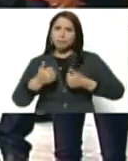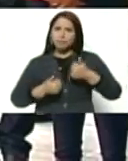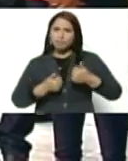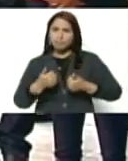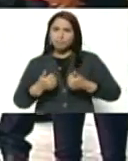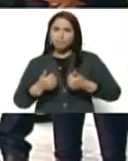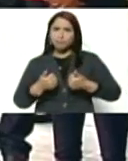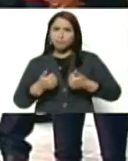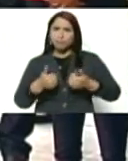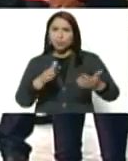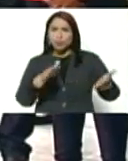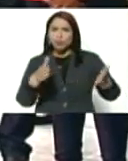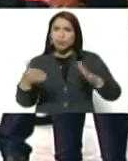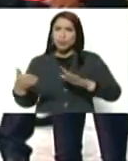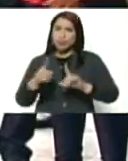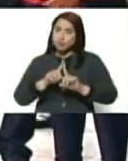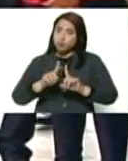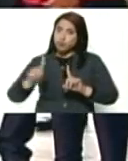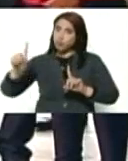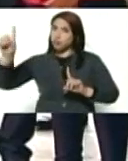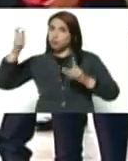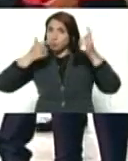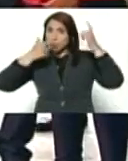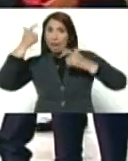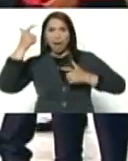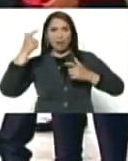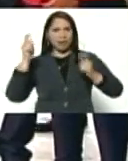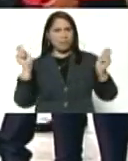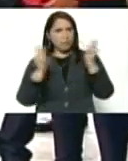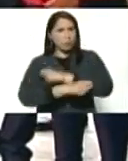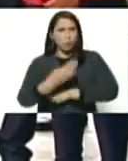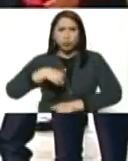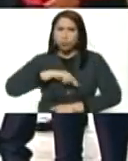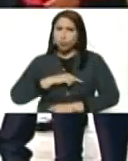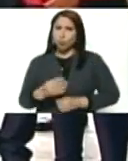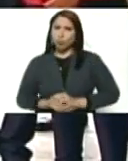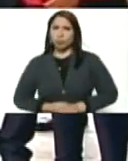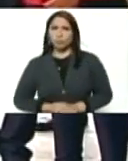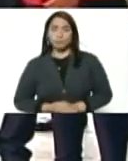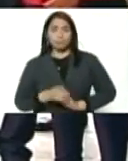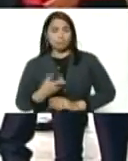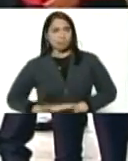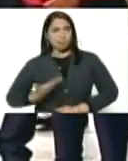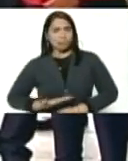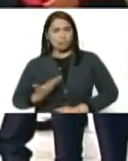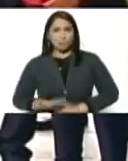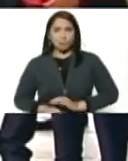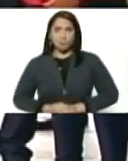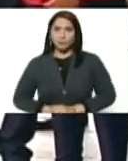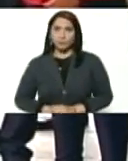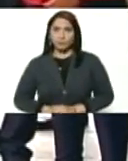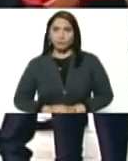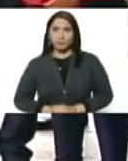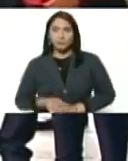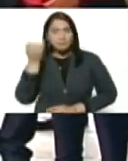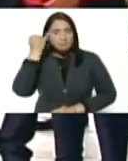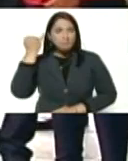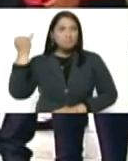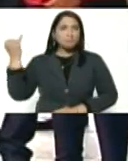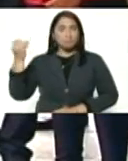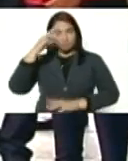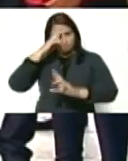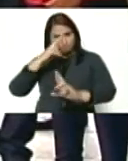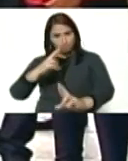partió nuestro comandante Chávez y se ha transformado para nosotros en una fuente pues de inspiración, respeto